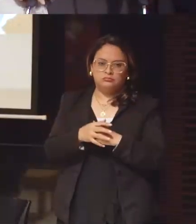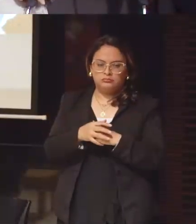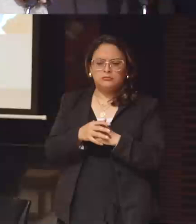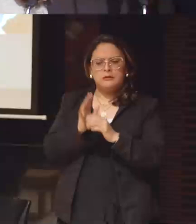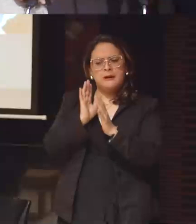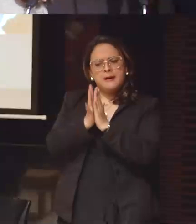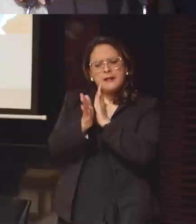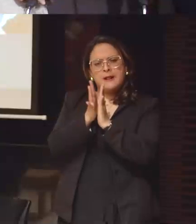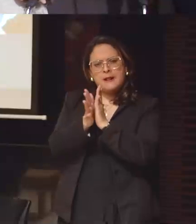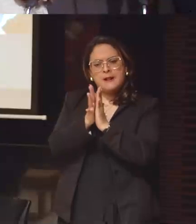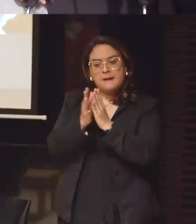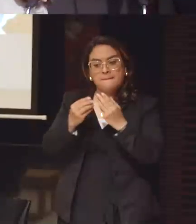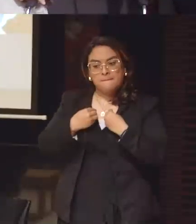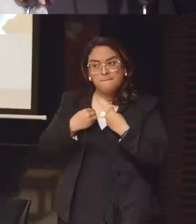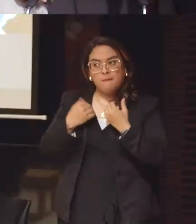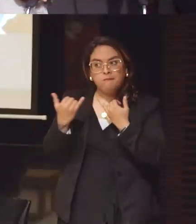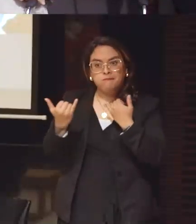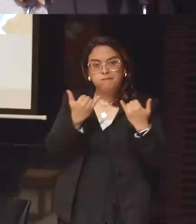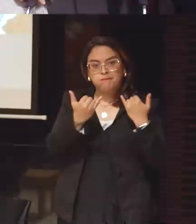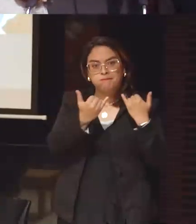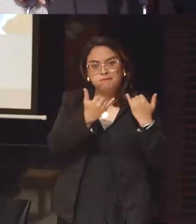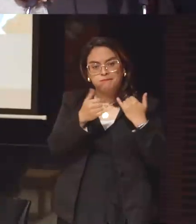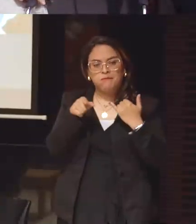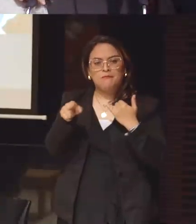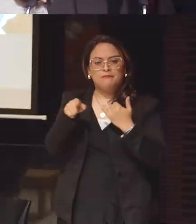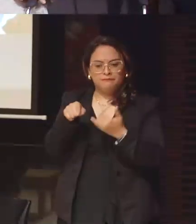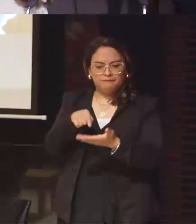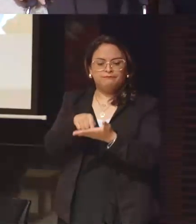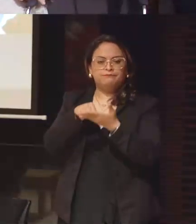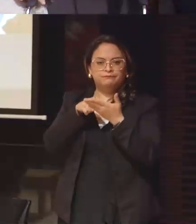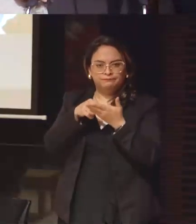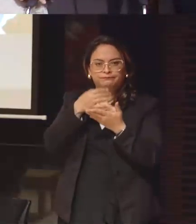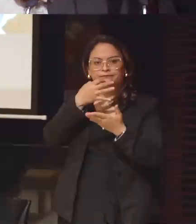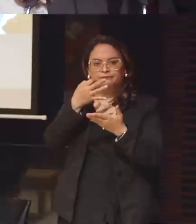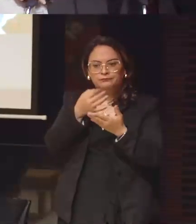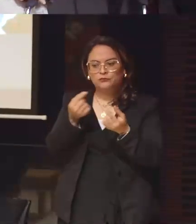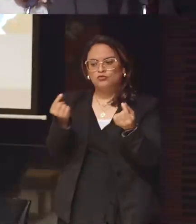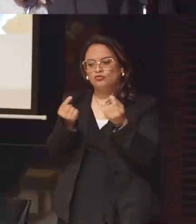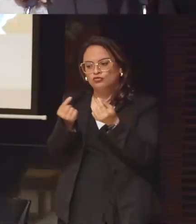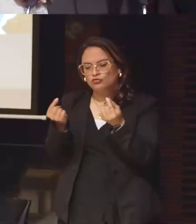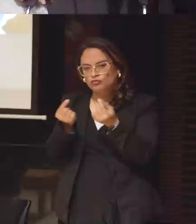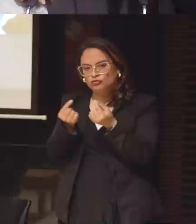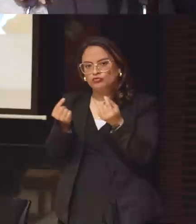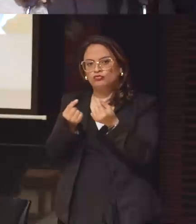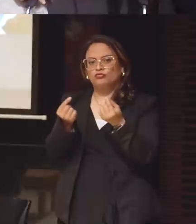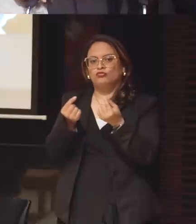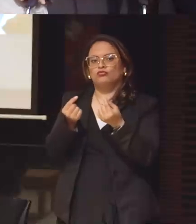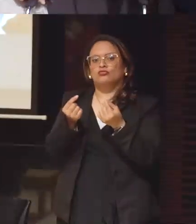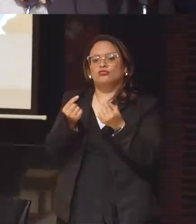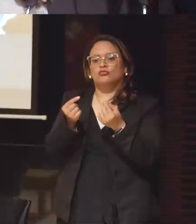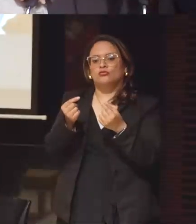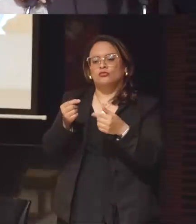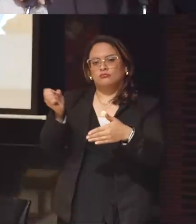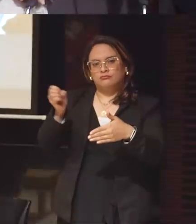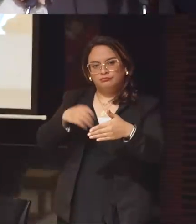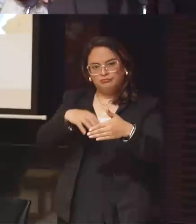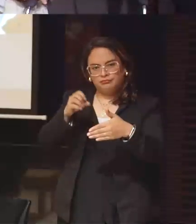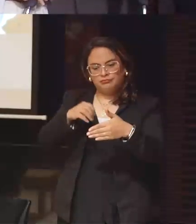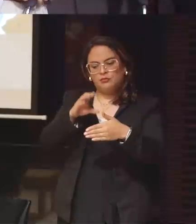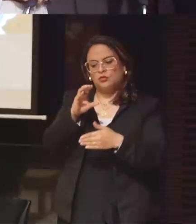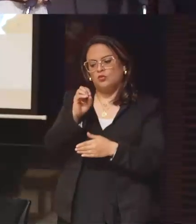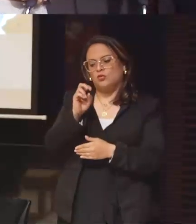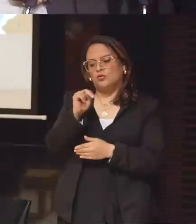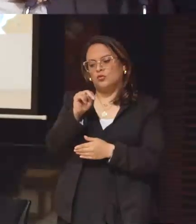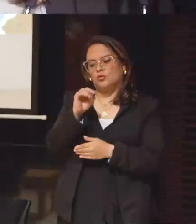y lo que vive la gente allí, además es recordar que tienen cerca las lateras de la Plaza San Mendoza, de la Plaza de Meta de la Concordia,